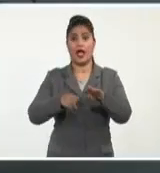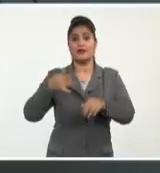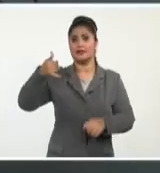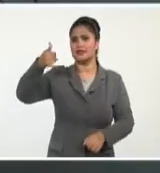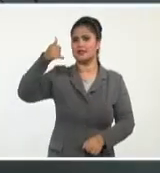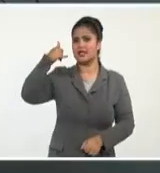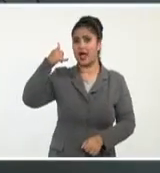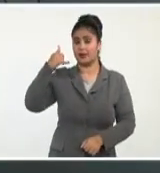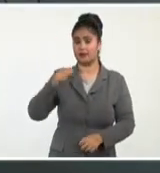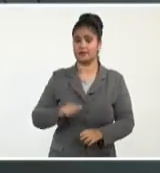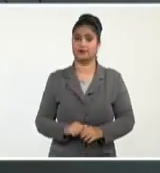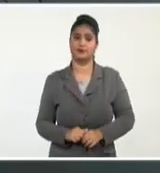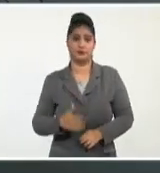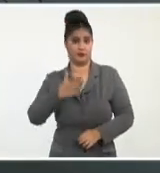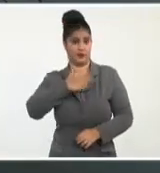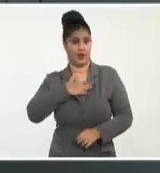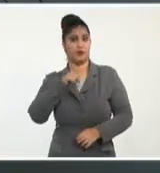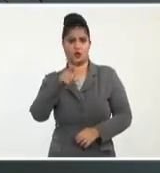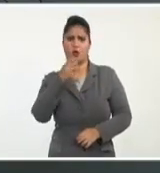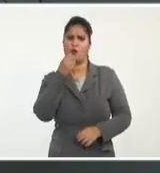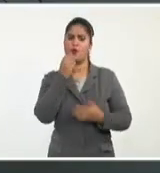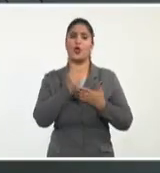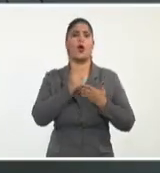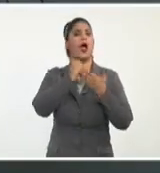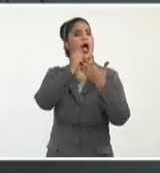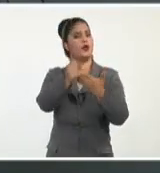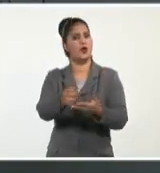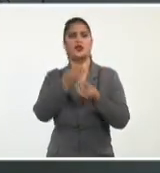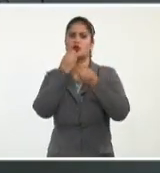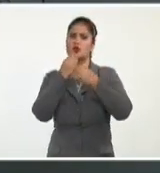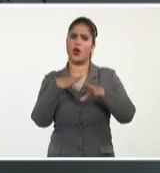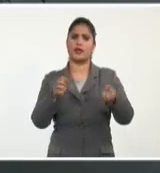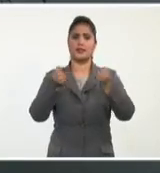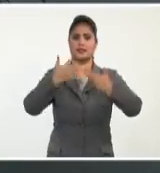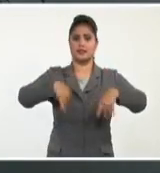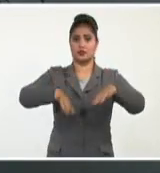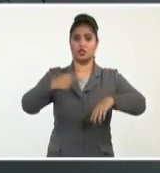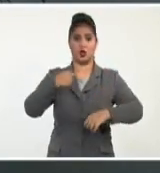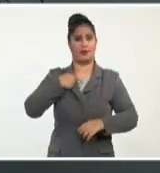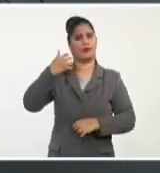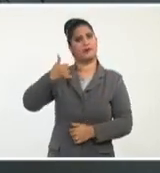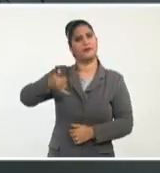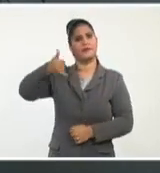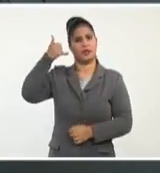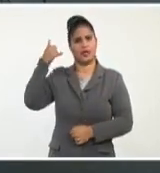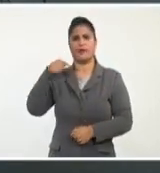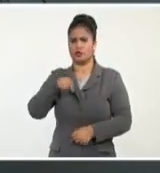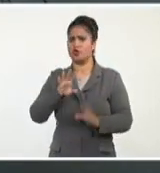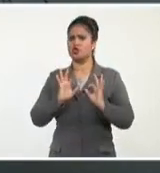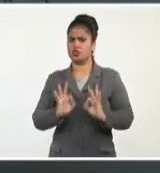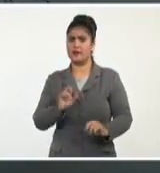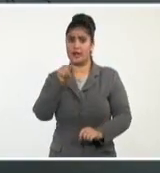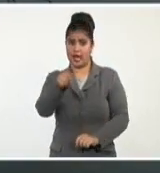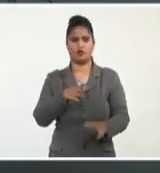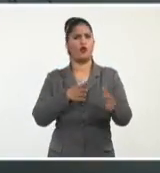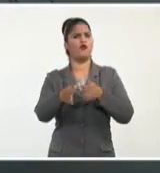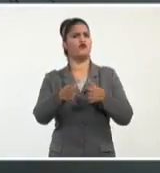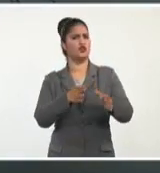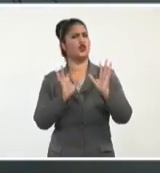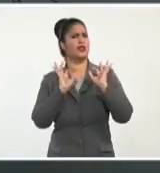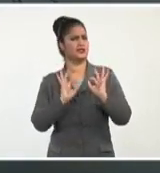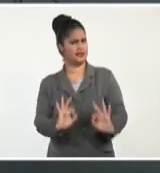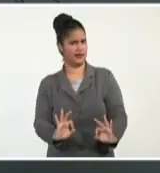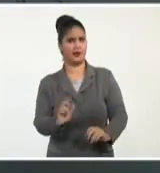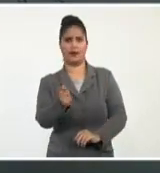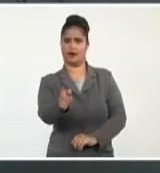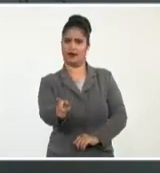buscar alguna compañera. Por ejemplo, allá en Anabanilla, una muchacha la tuvieron en Anabanilla y en la presa. La tuvieron que traer por la madrugada con un apéndice,